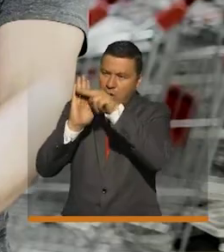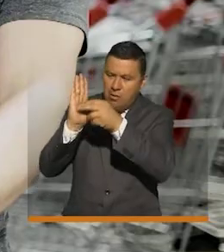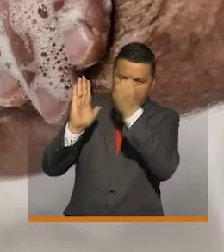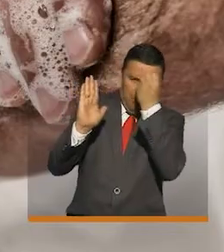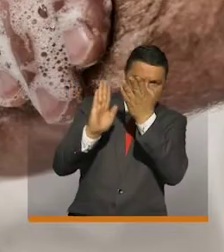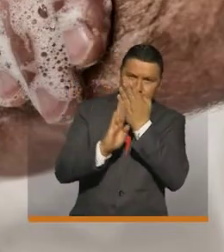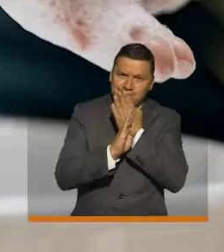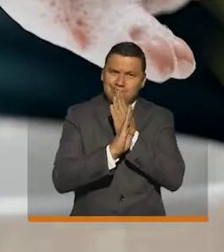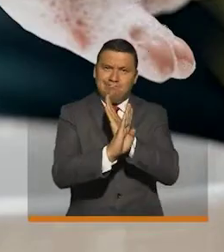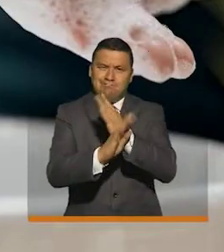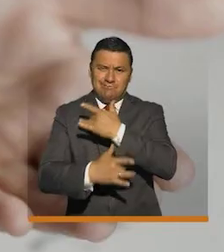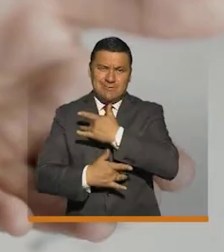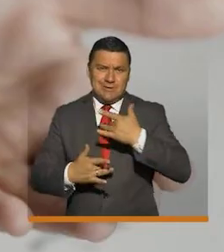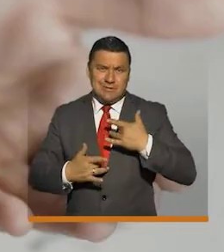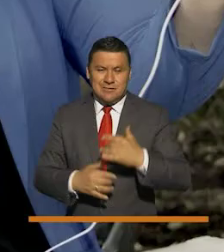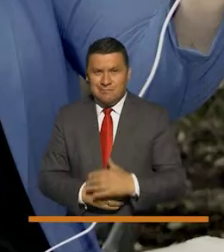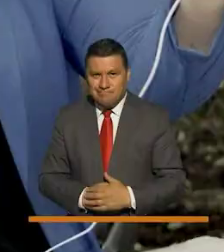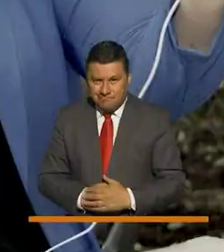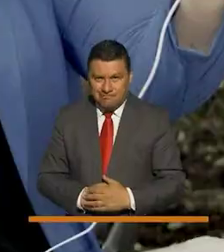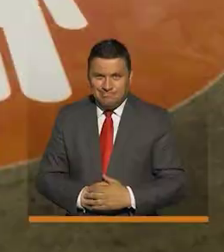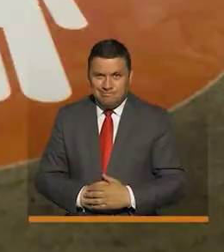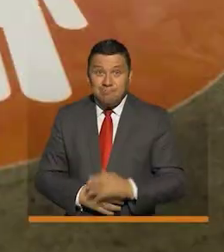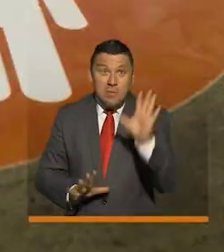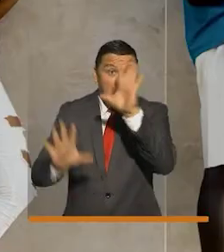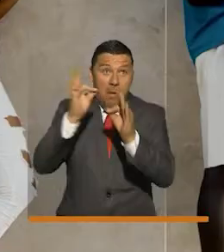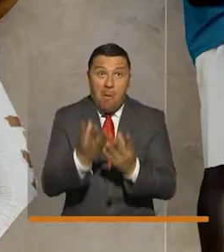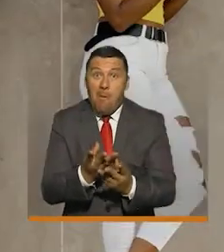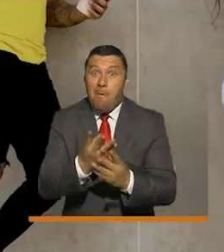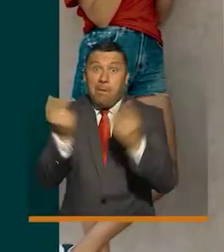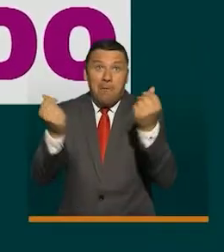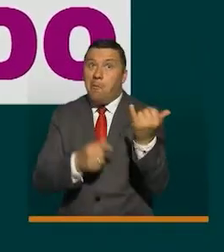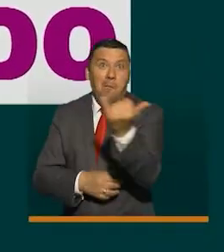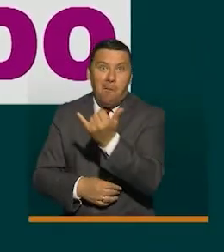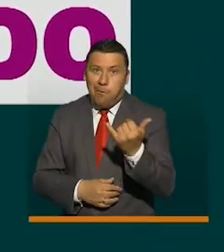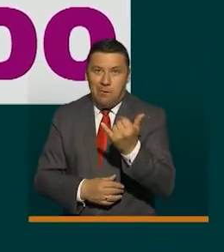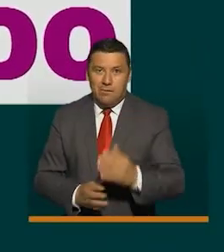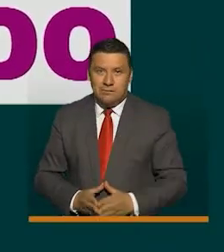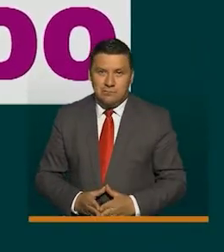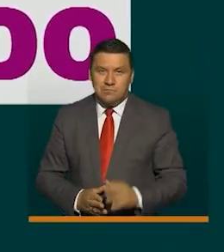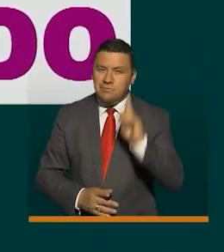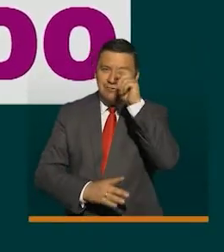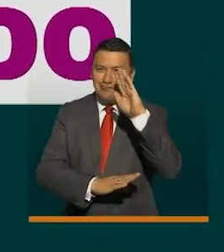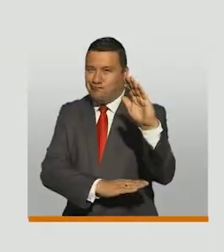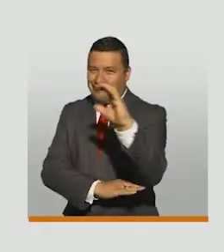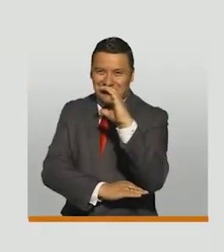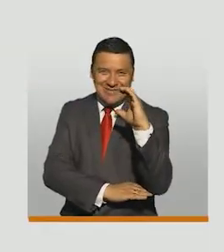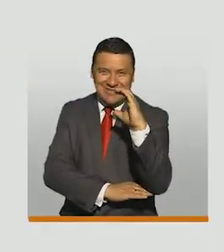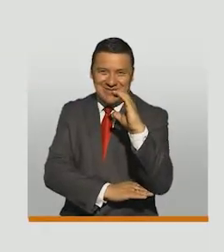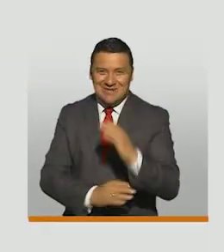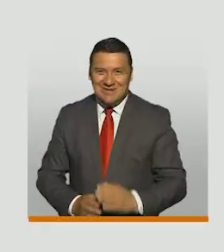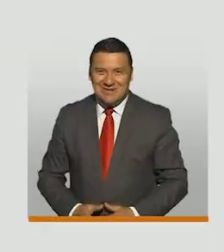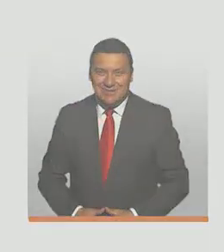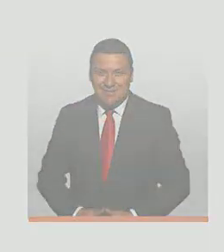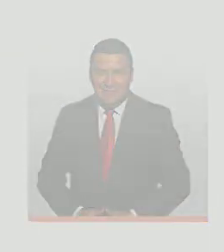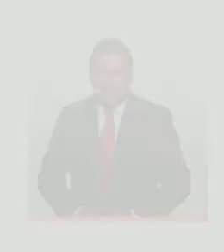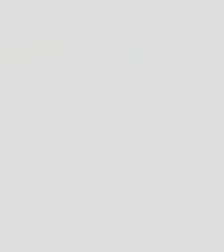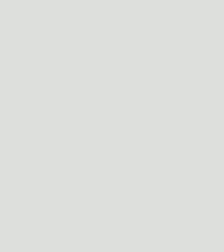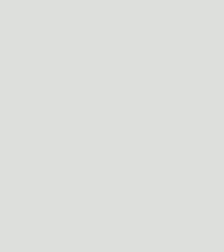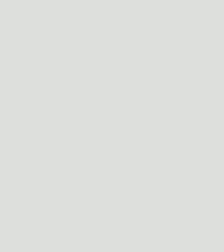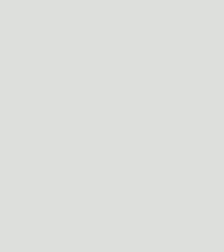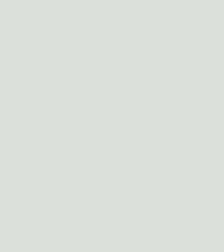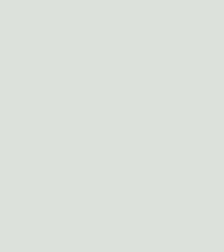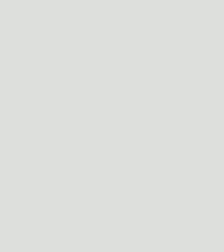mantener todas las medidas de bioseguridad. El virus no se ha ido. Gobierno de Colombia.